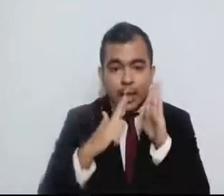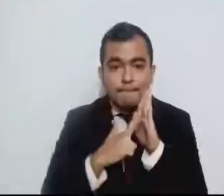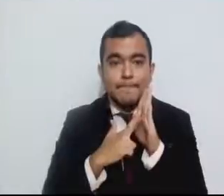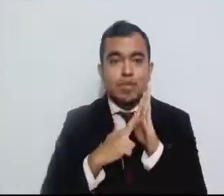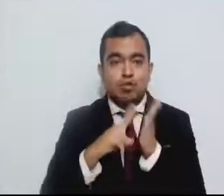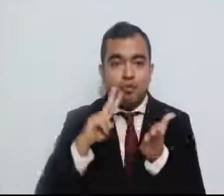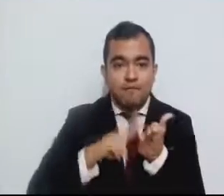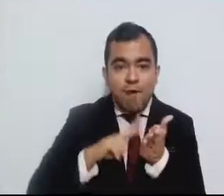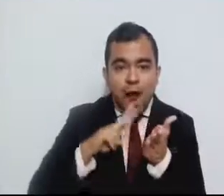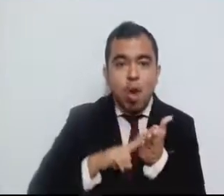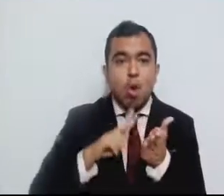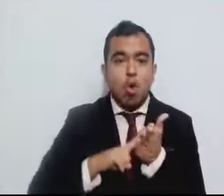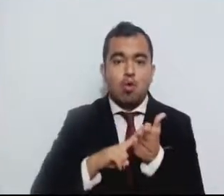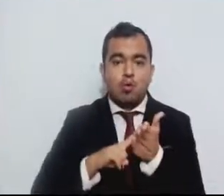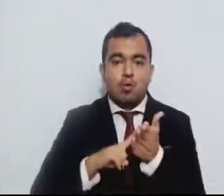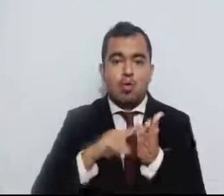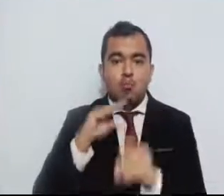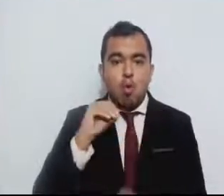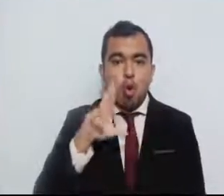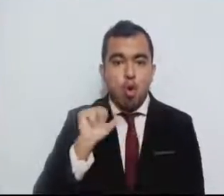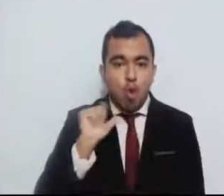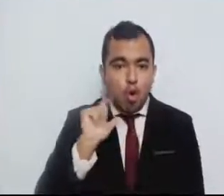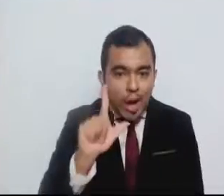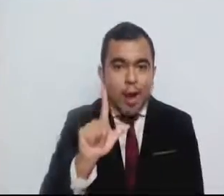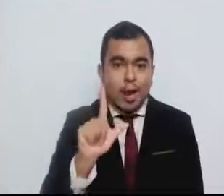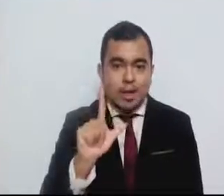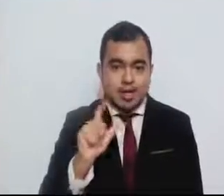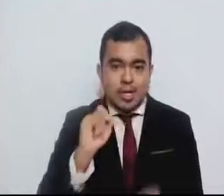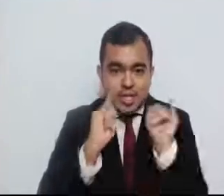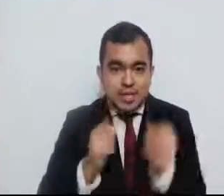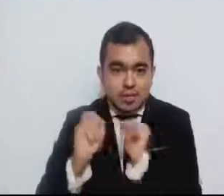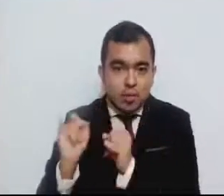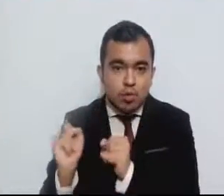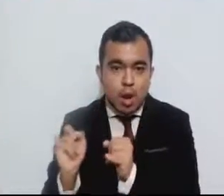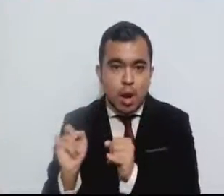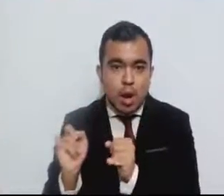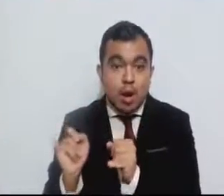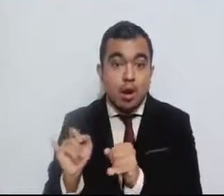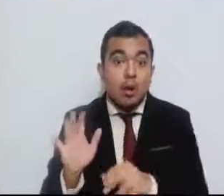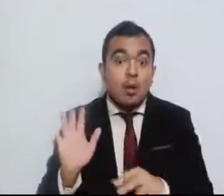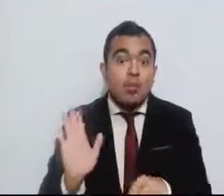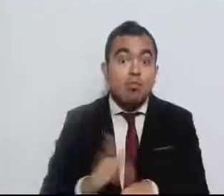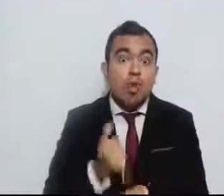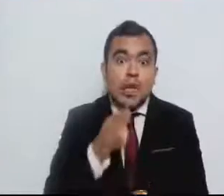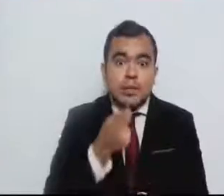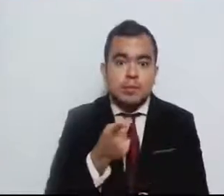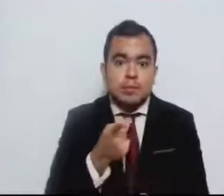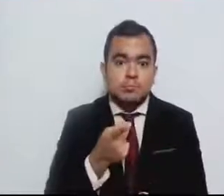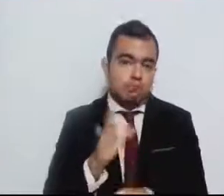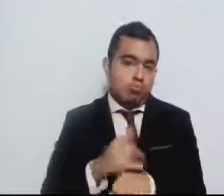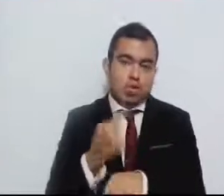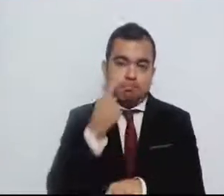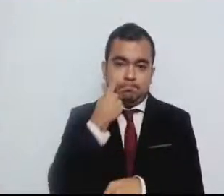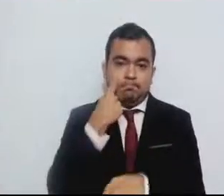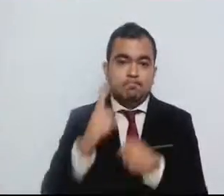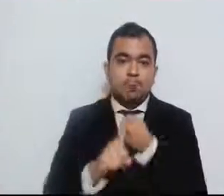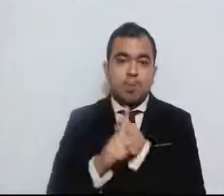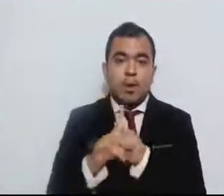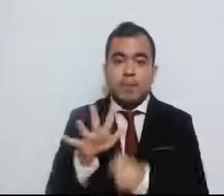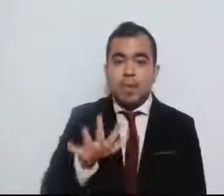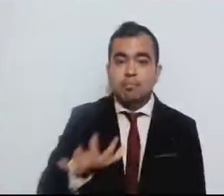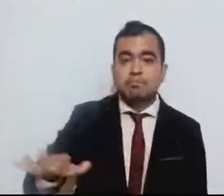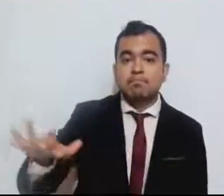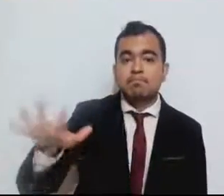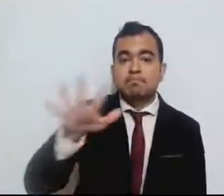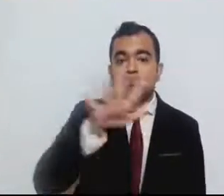se pueden anteponer? Porque también es un problema de salud pública y ya se ha comentado muchísimo, un tema